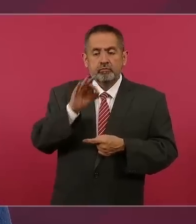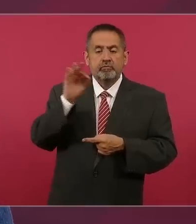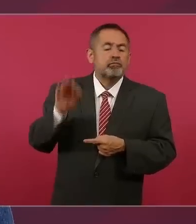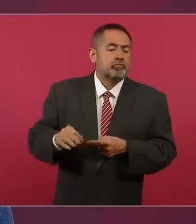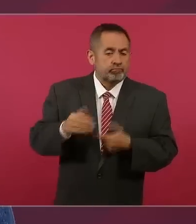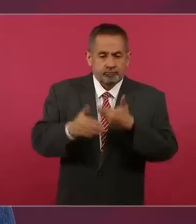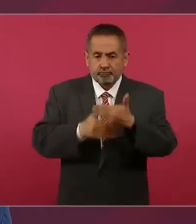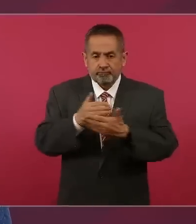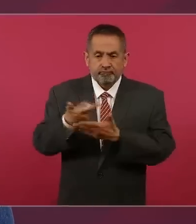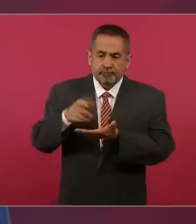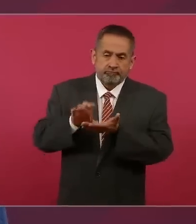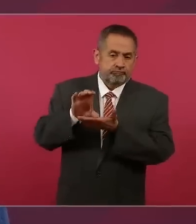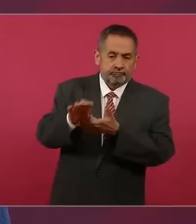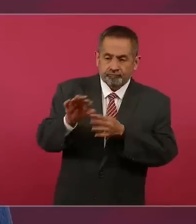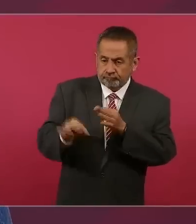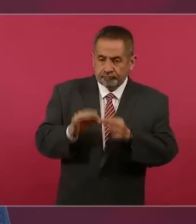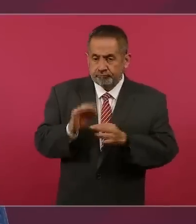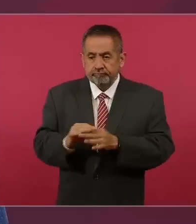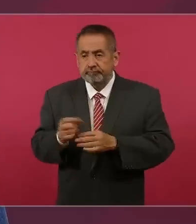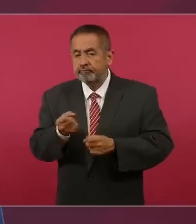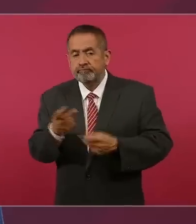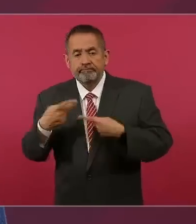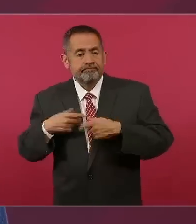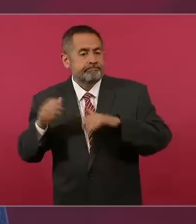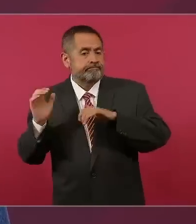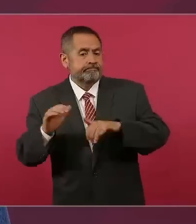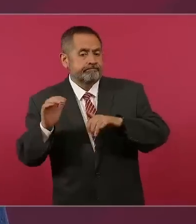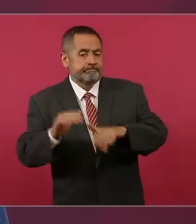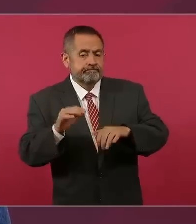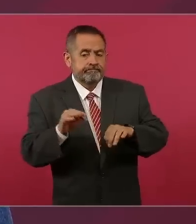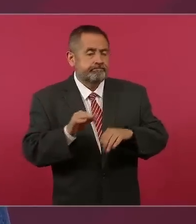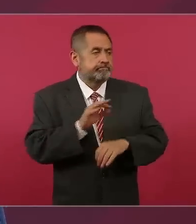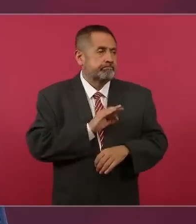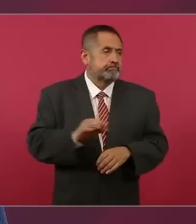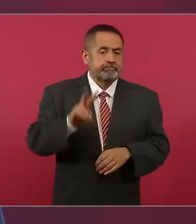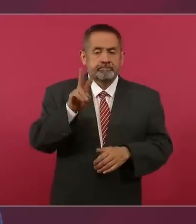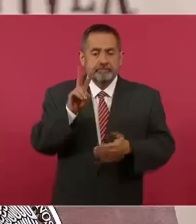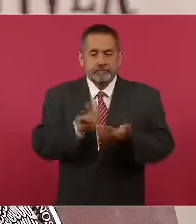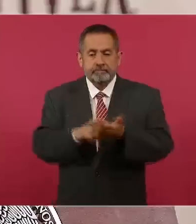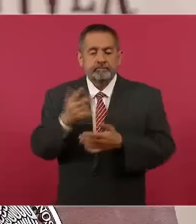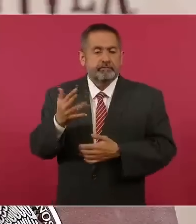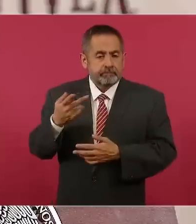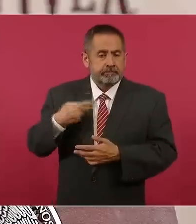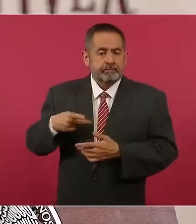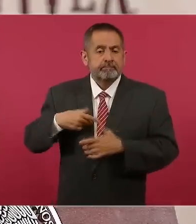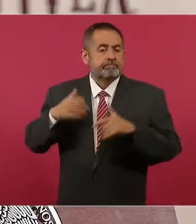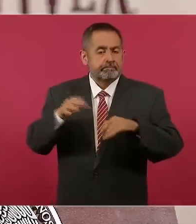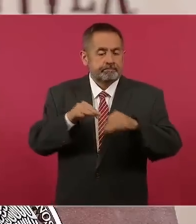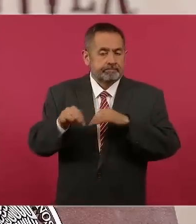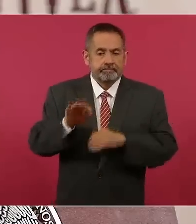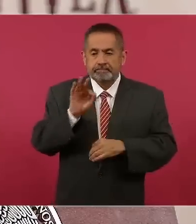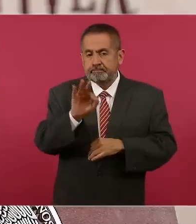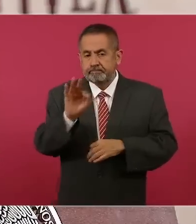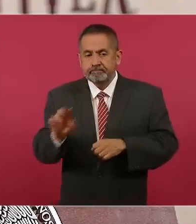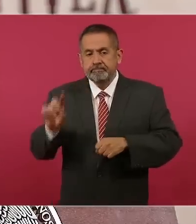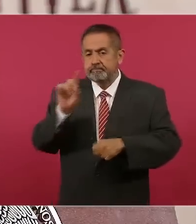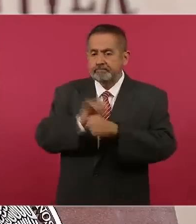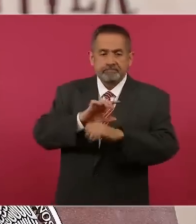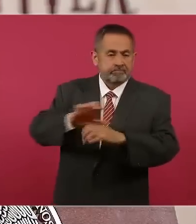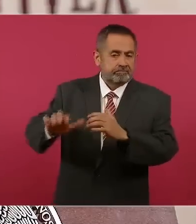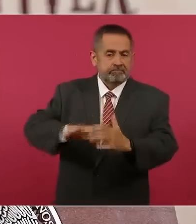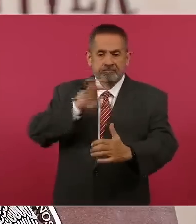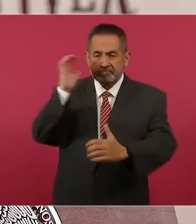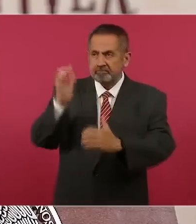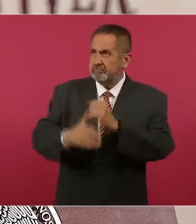41.8% de avance financiero. Los empleos generados al día de hoy van por el orden de los 2050. La fecha estimada de conclusión de